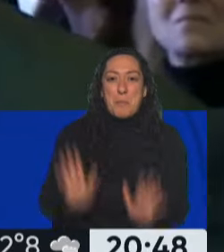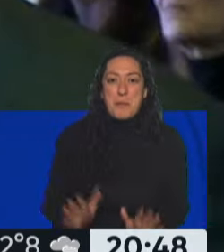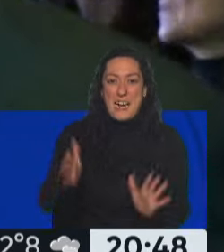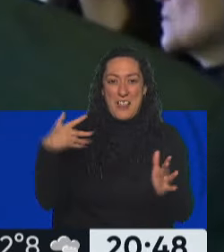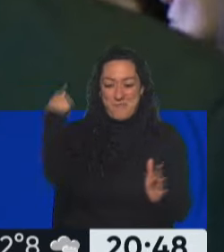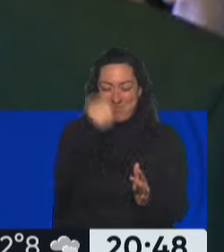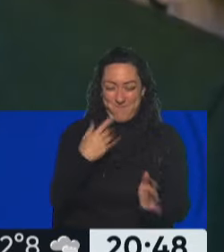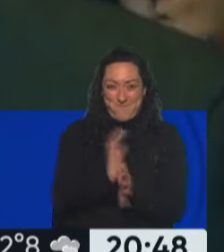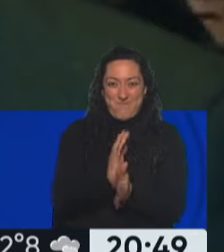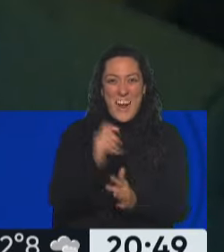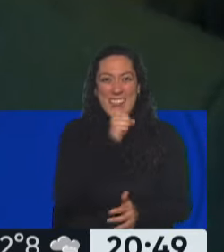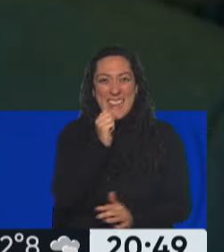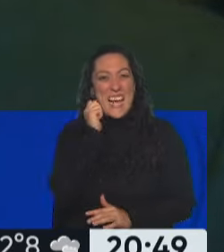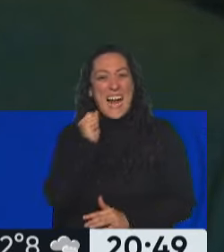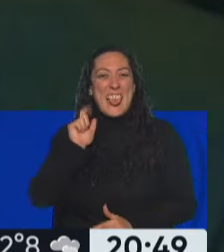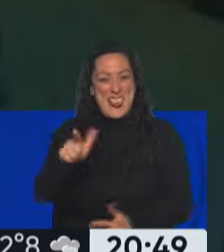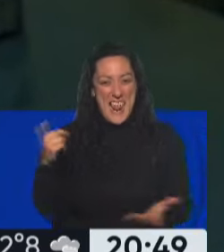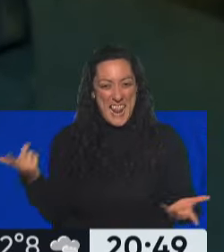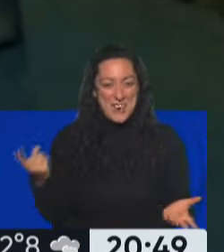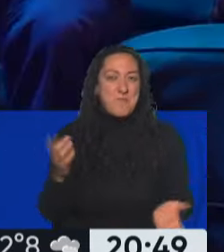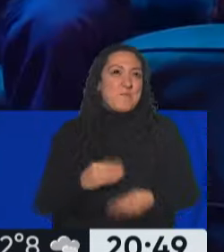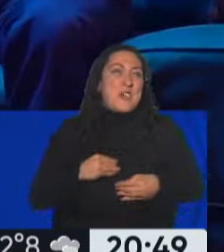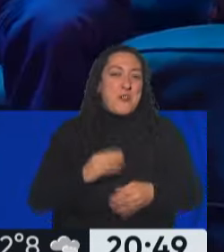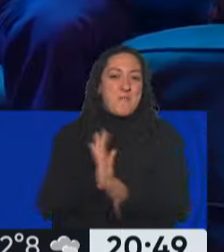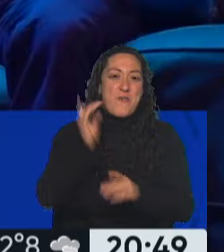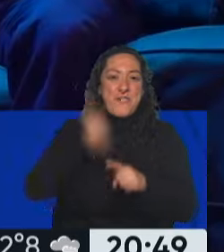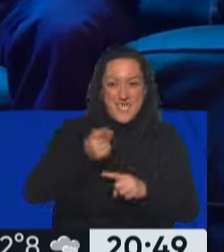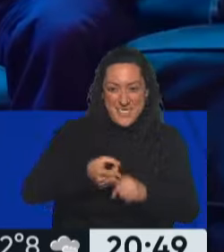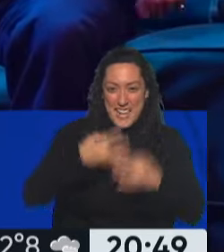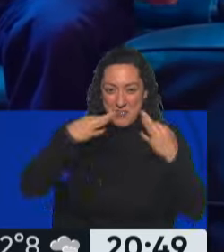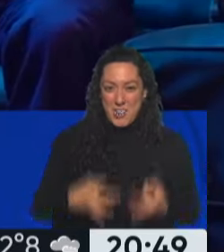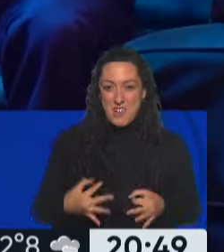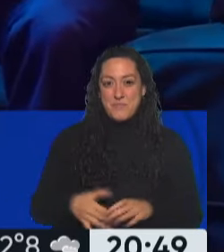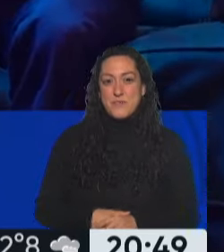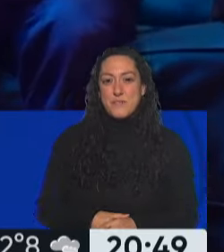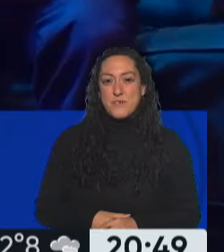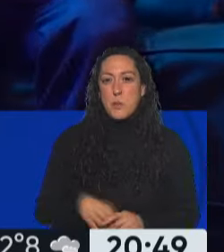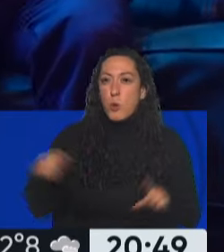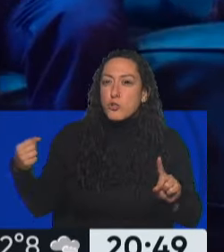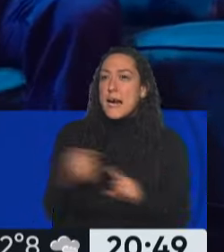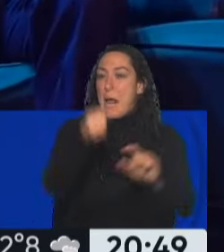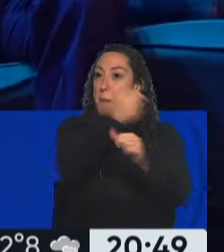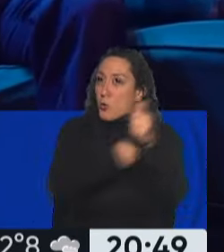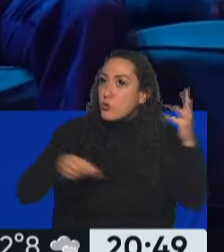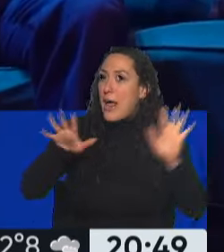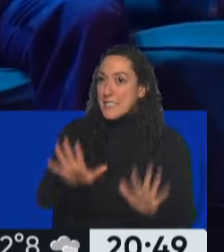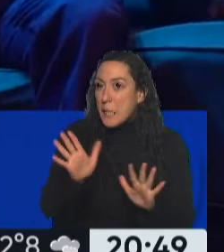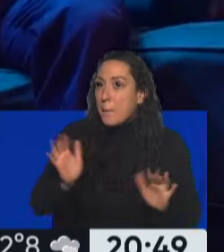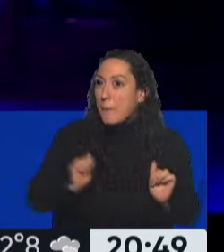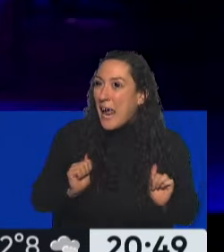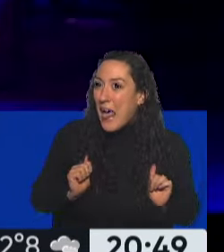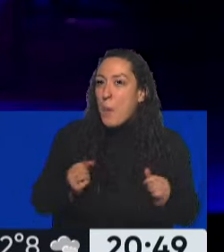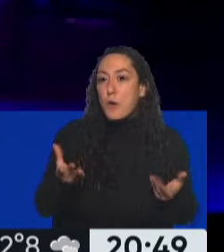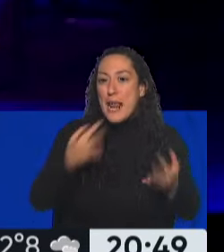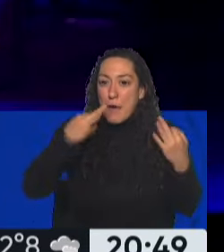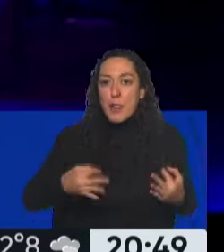Gardel. Así que nada, viviéndolo como una fiesta realmente. ¿Esperabas toda esta repercusión? Porque la verdad que es una obra jugada.